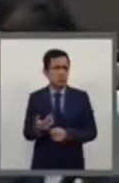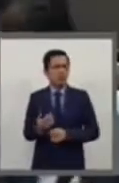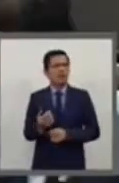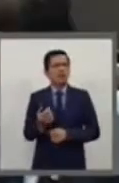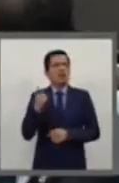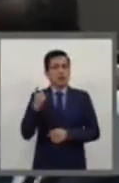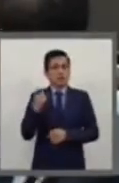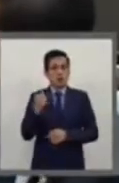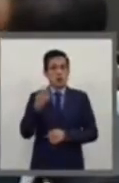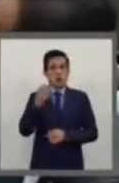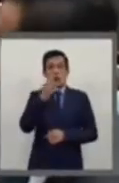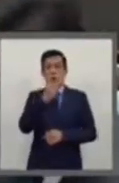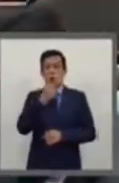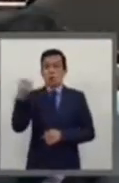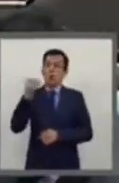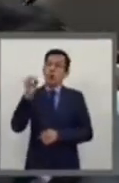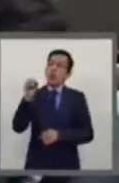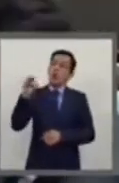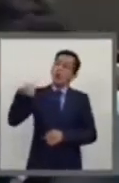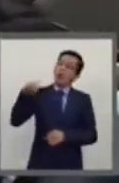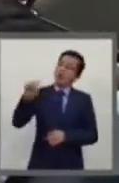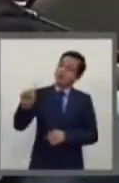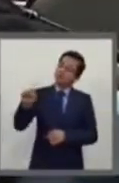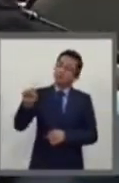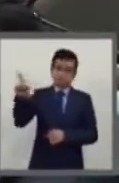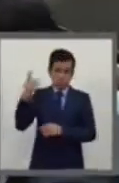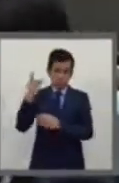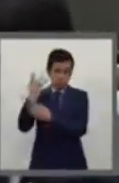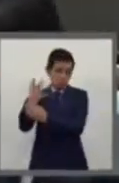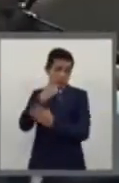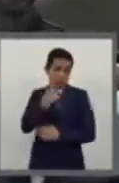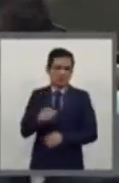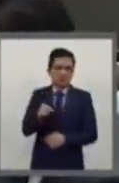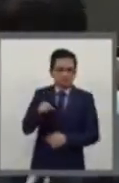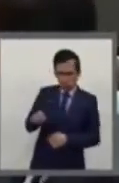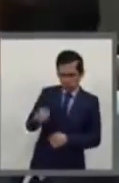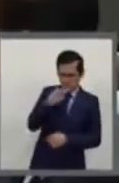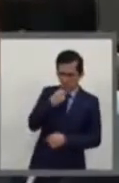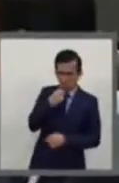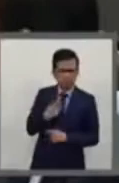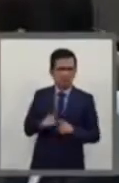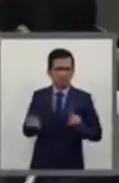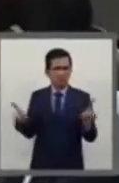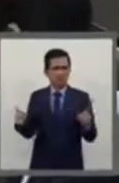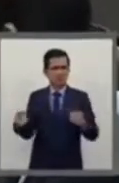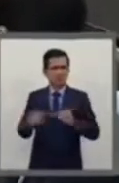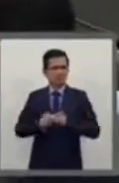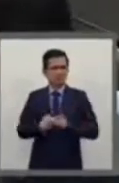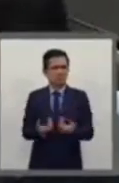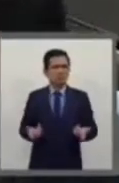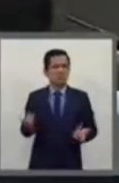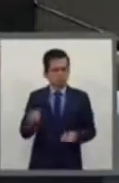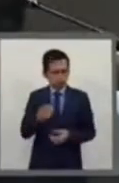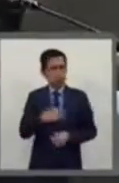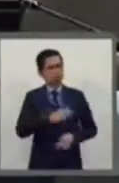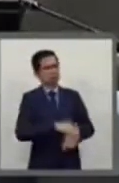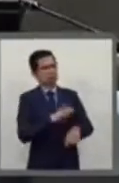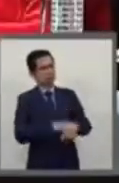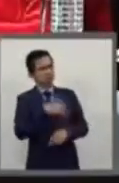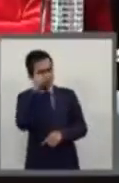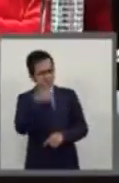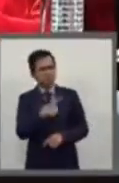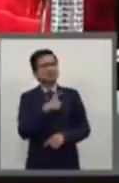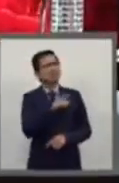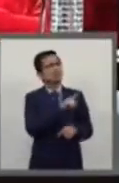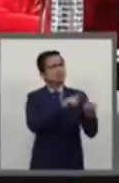dicho la Organización Mundial de la Salud, él ha hecho una campaña en favor de los productos con